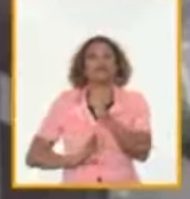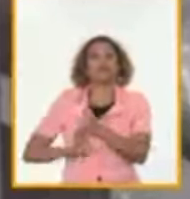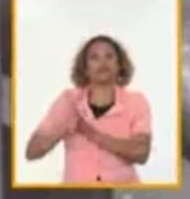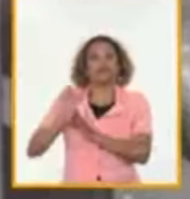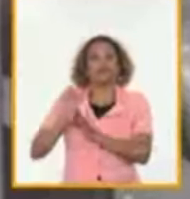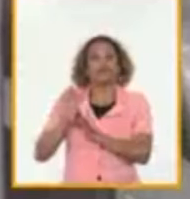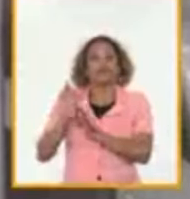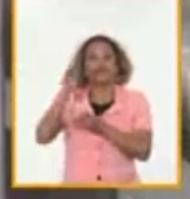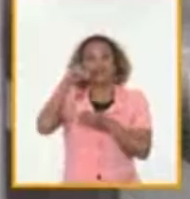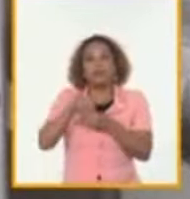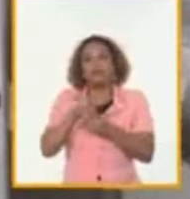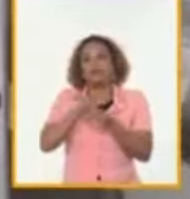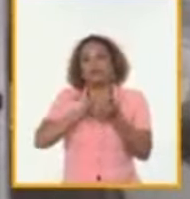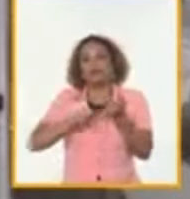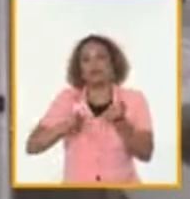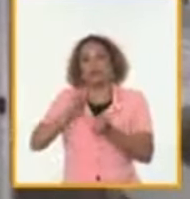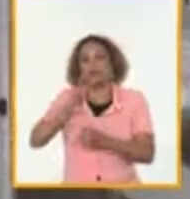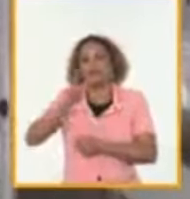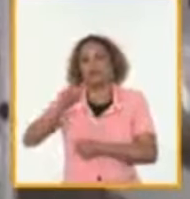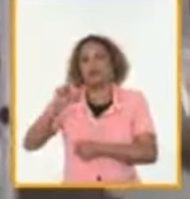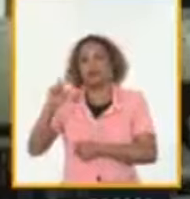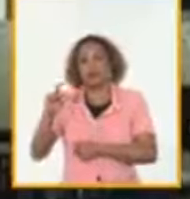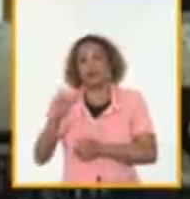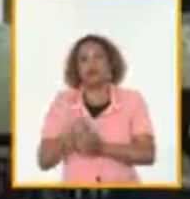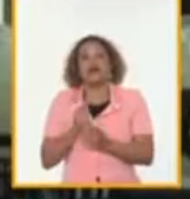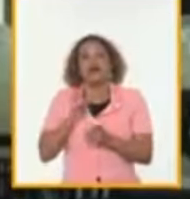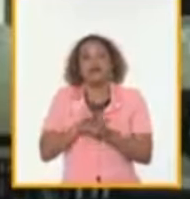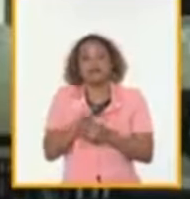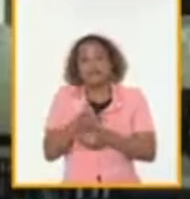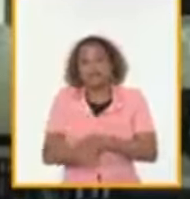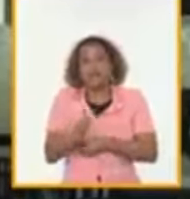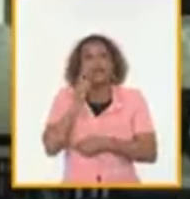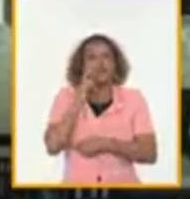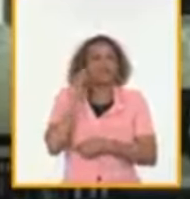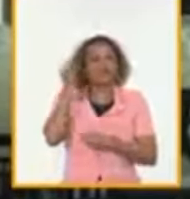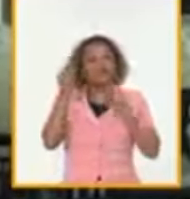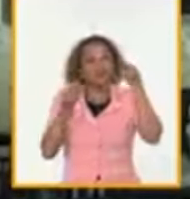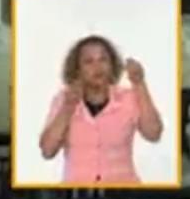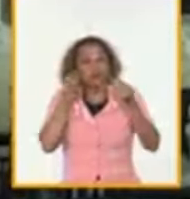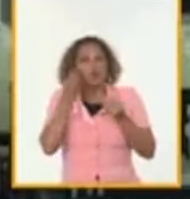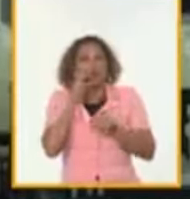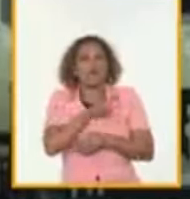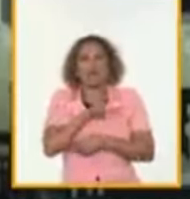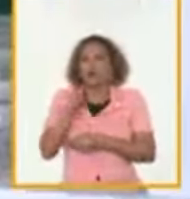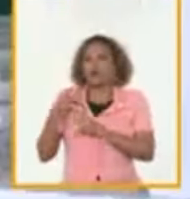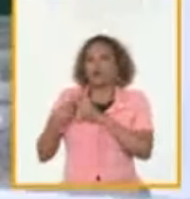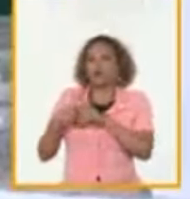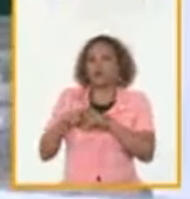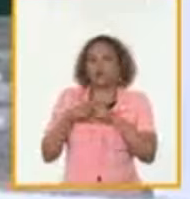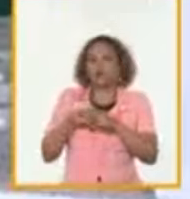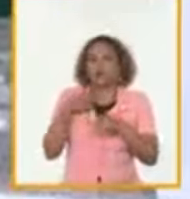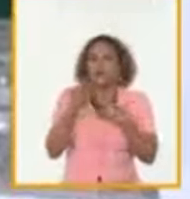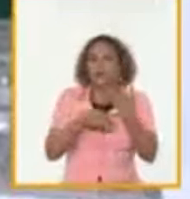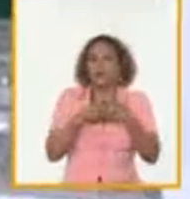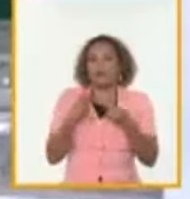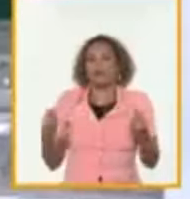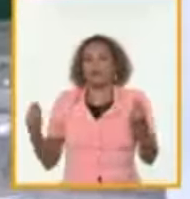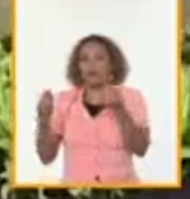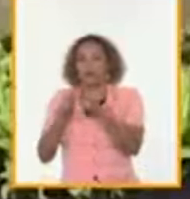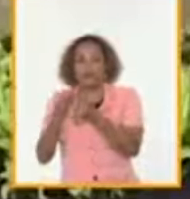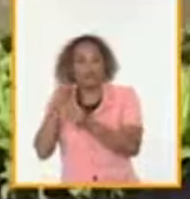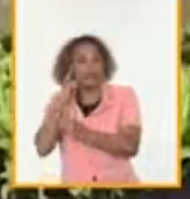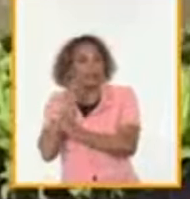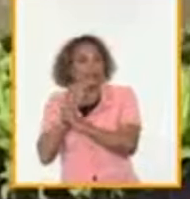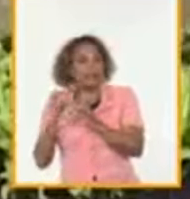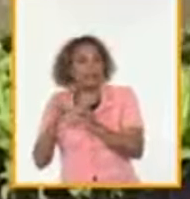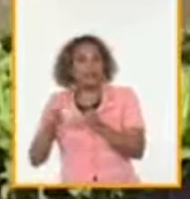la provincia vimos la necesidad entonces de Buscar solución a nuestros problemas uniendo la ciencia y uniendo